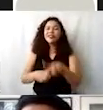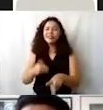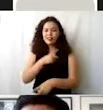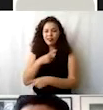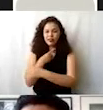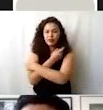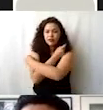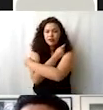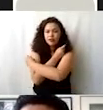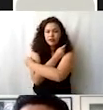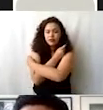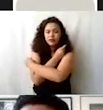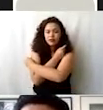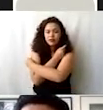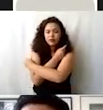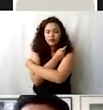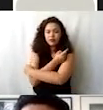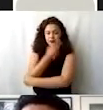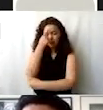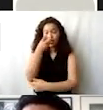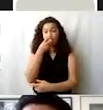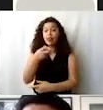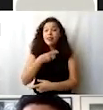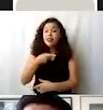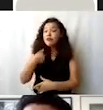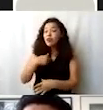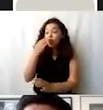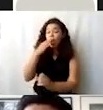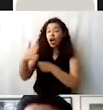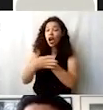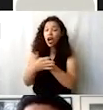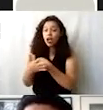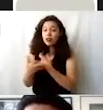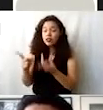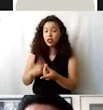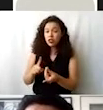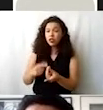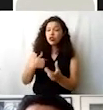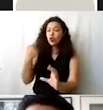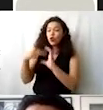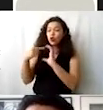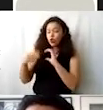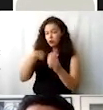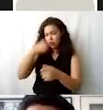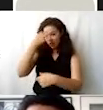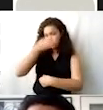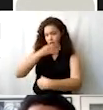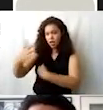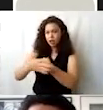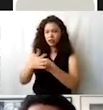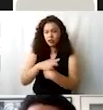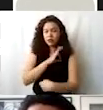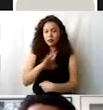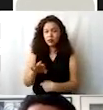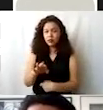que yo conozca a dónde, dime dónde te puedo notificar, dame un correo para que yo te pueda notificar, pero necesito